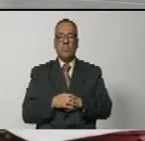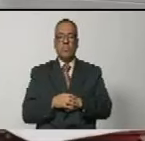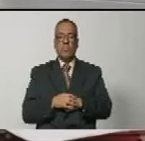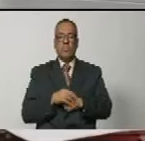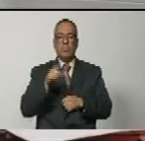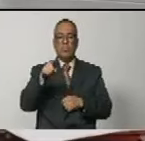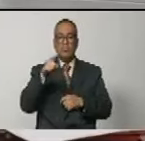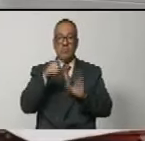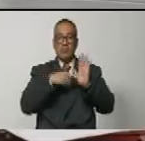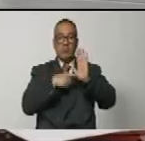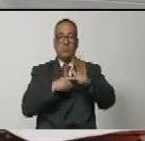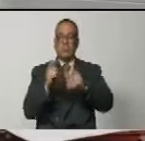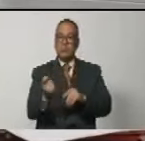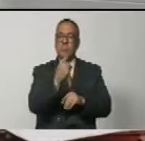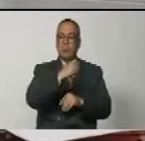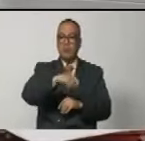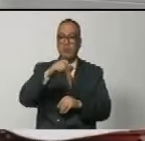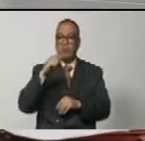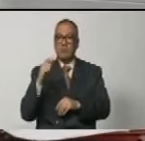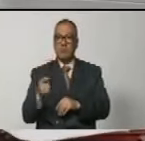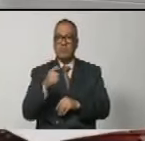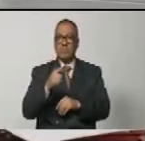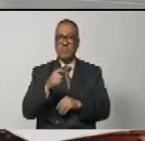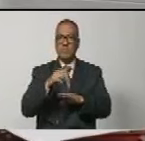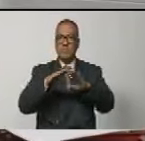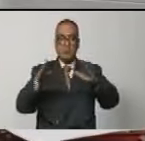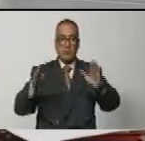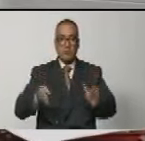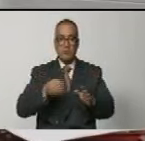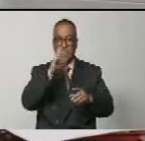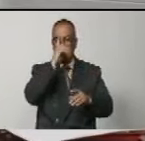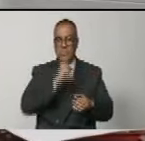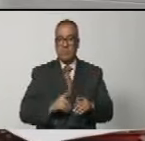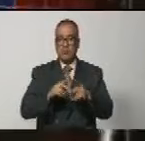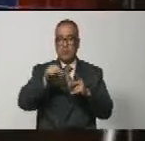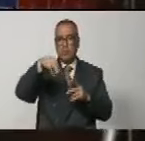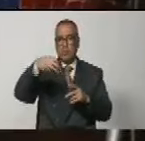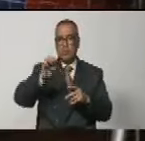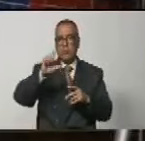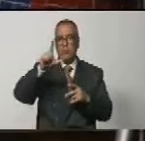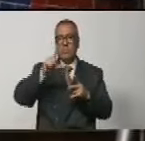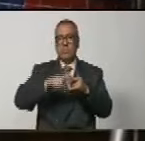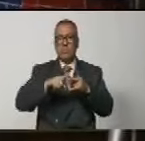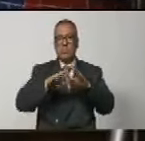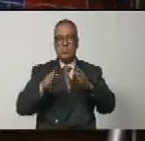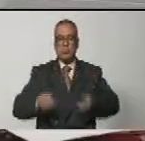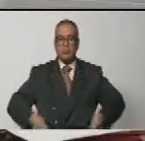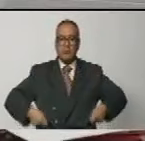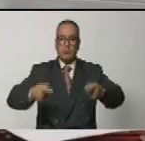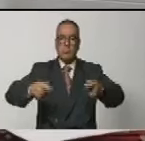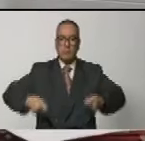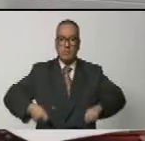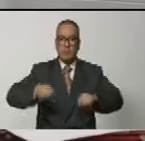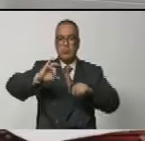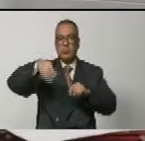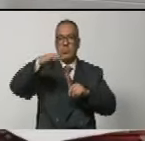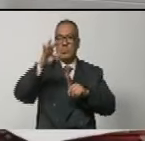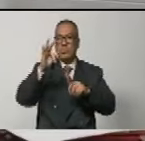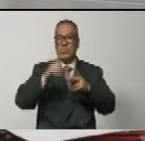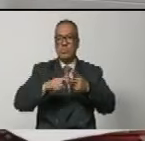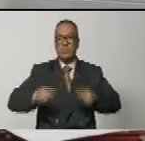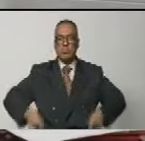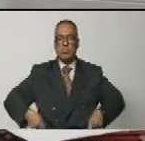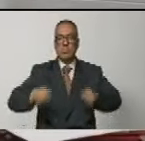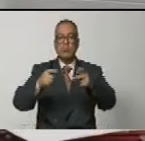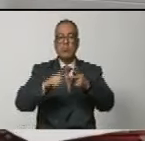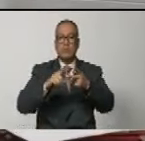Una exhibición de tenis de mesa de atletas con discapacidad. Noel Sandoval, atleta en silla de ruedas. Yoleidy Fernández, atleta